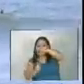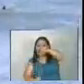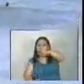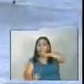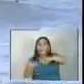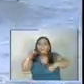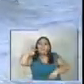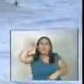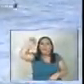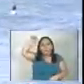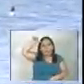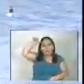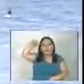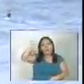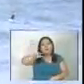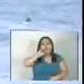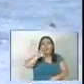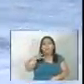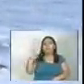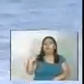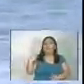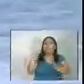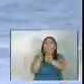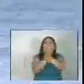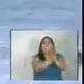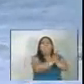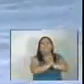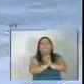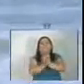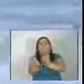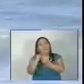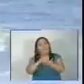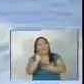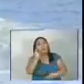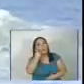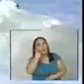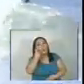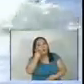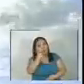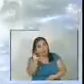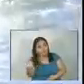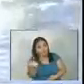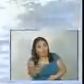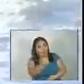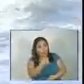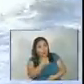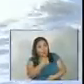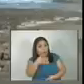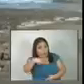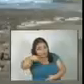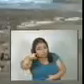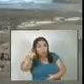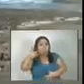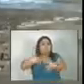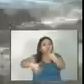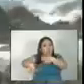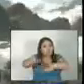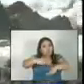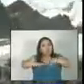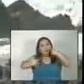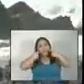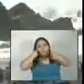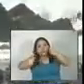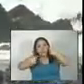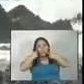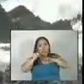por lo que el director de Protección Civil reiteró el llamado a la precaución a la población si visita las zonas costeras del país